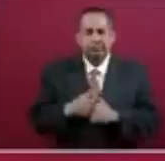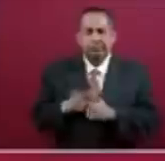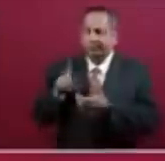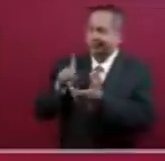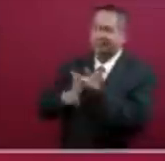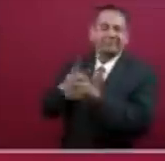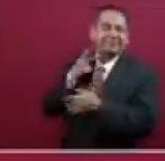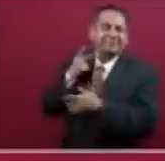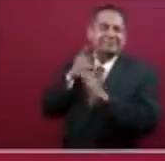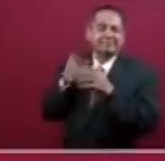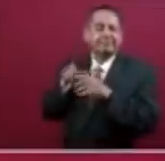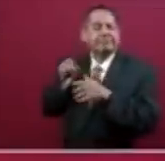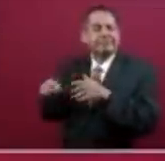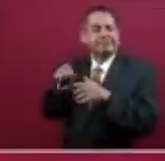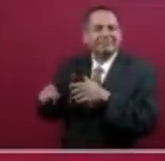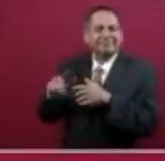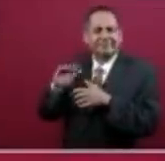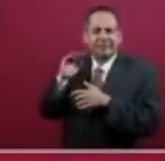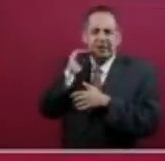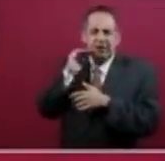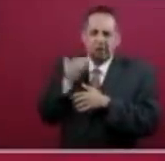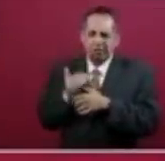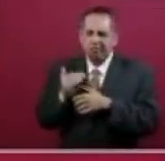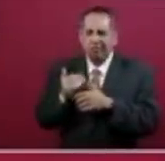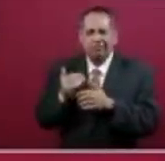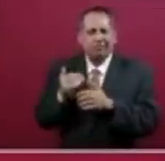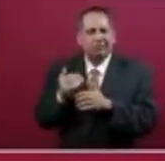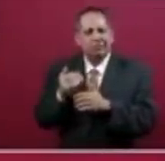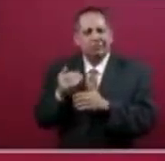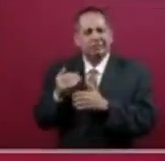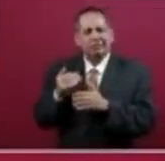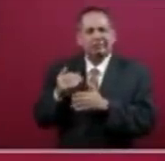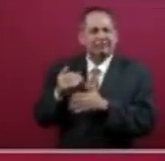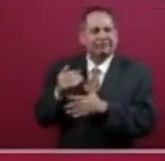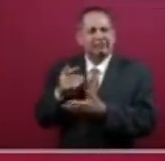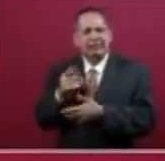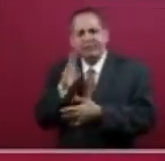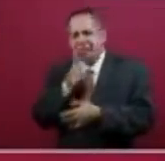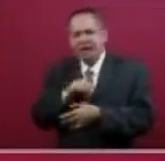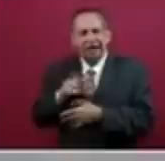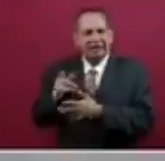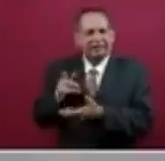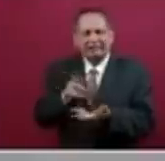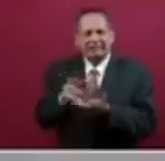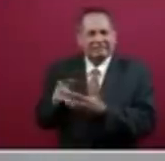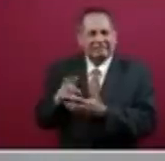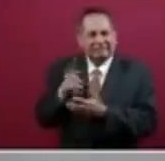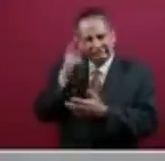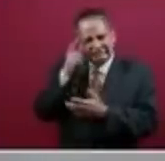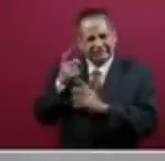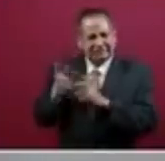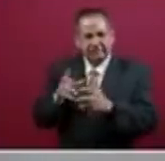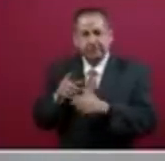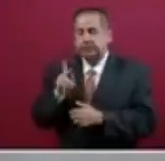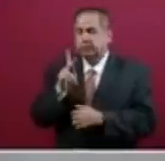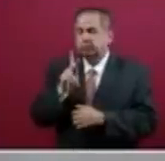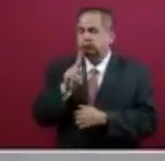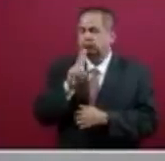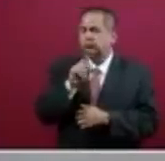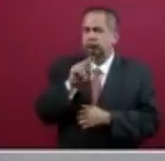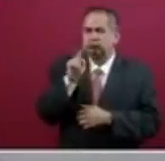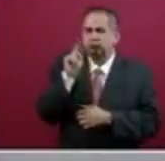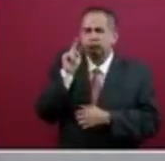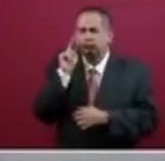donde hay muchas deformaciones, pero no he notado que sea